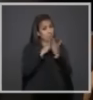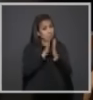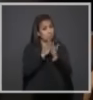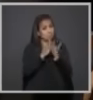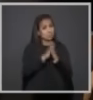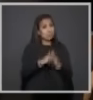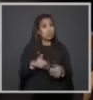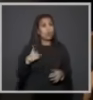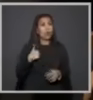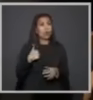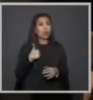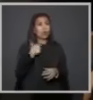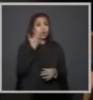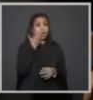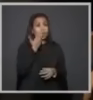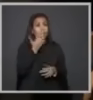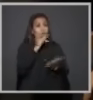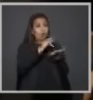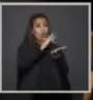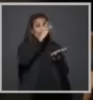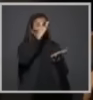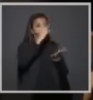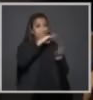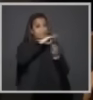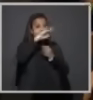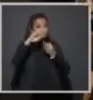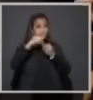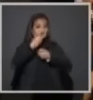Aquí aprovecho para agradecerles a ustedes esta